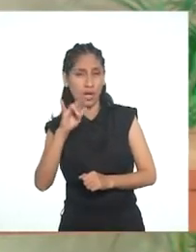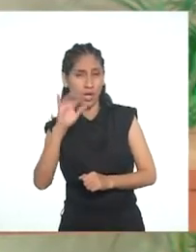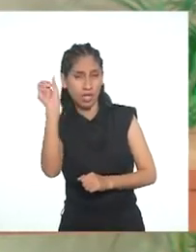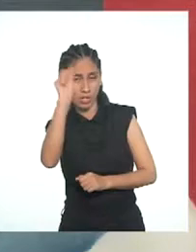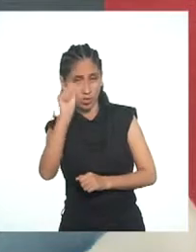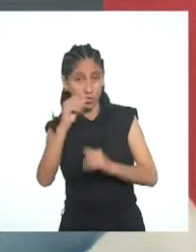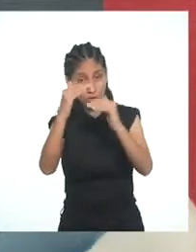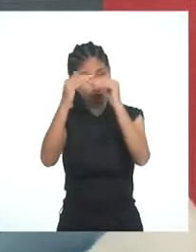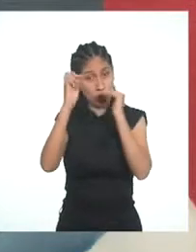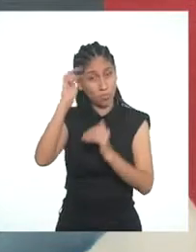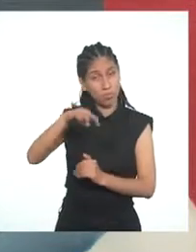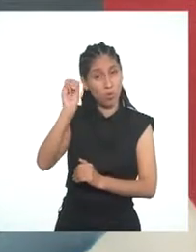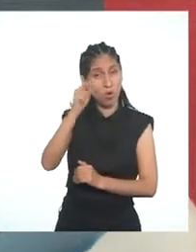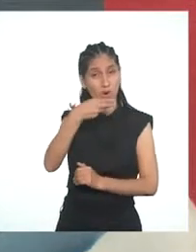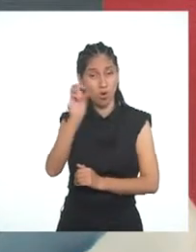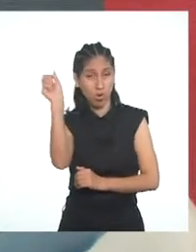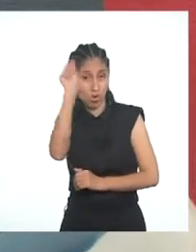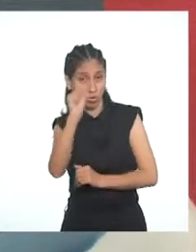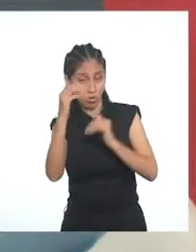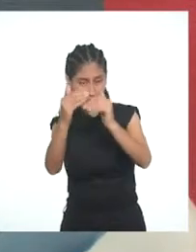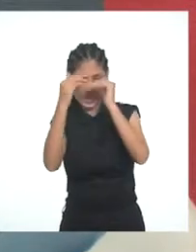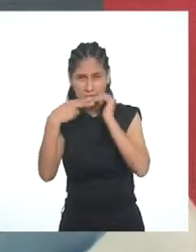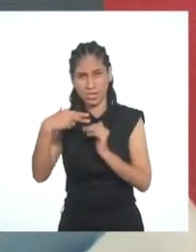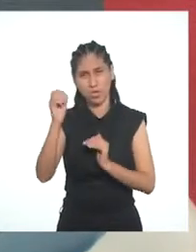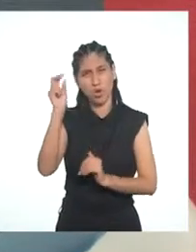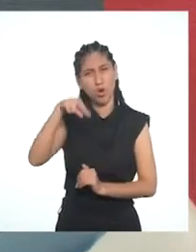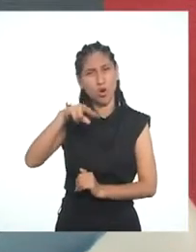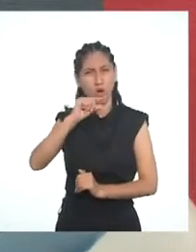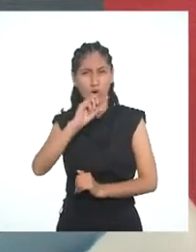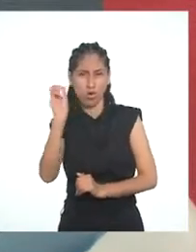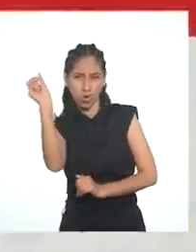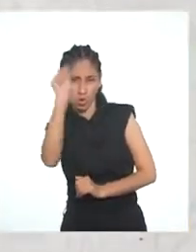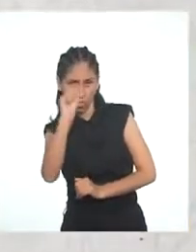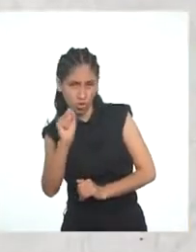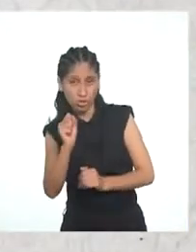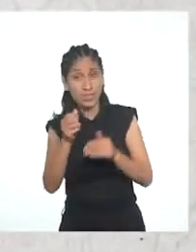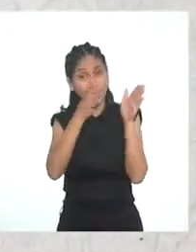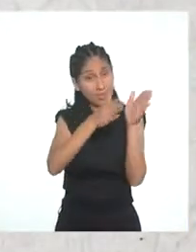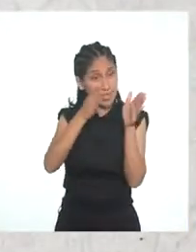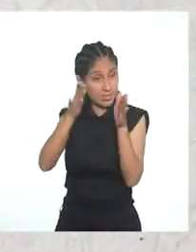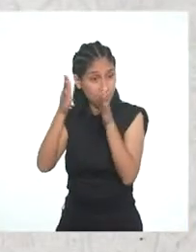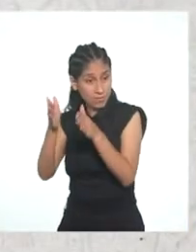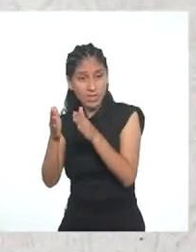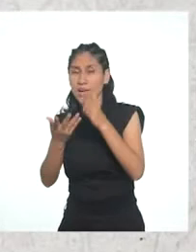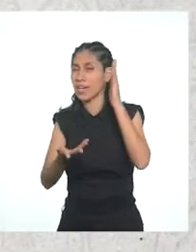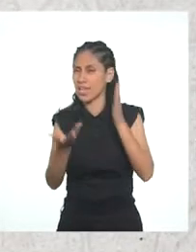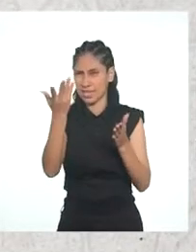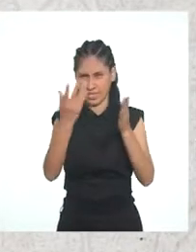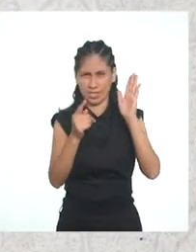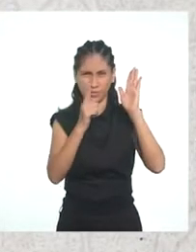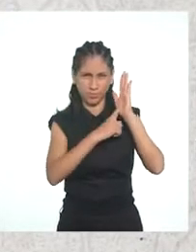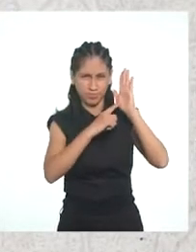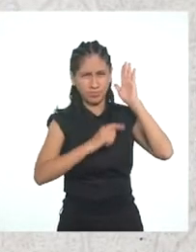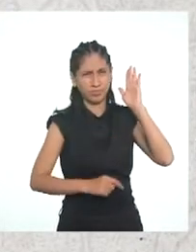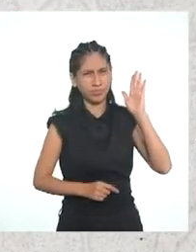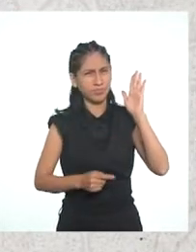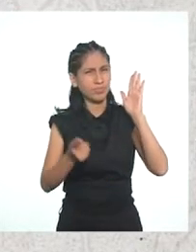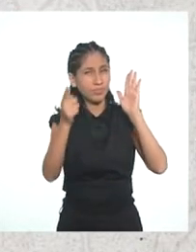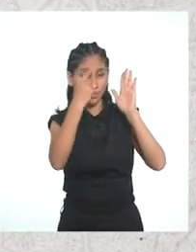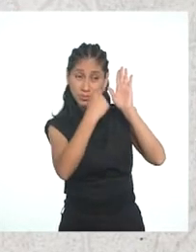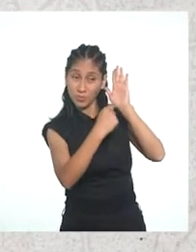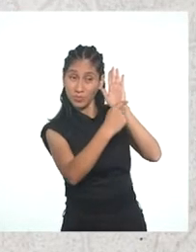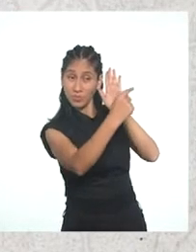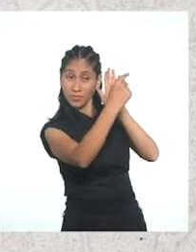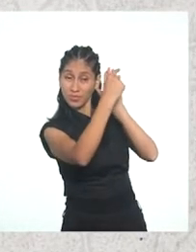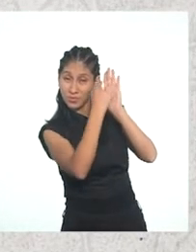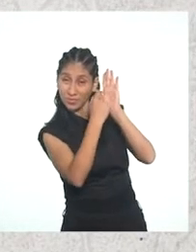y... Y hongos, que se clasifican en unicelulares, como las levaduras del pan y la cerveza, o pluricelulares, los cuales